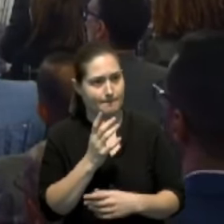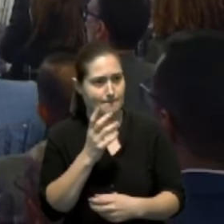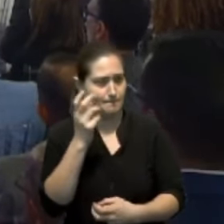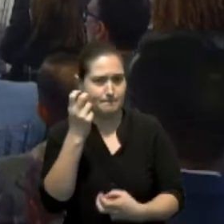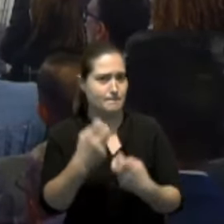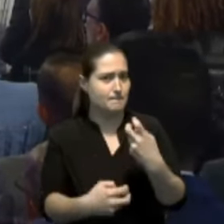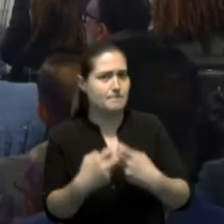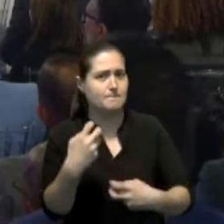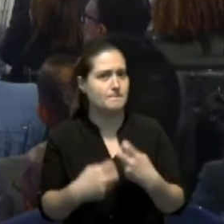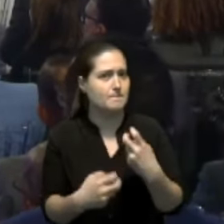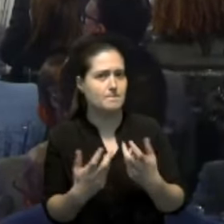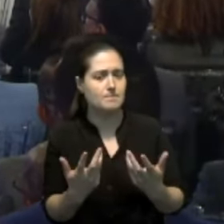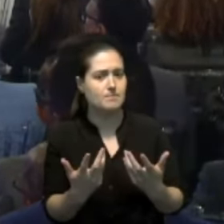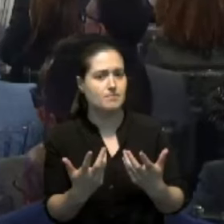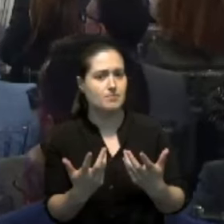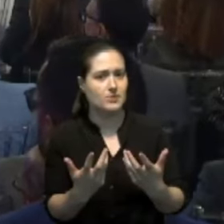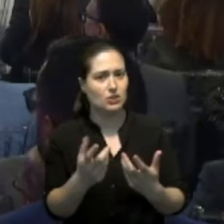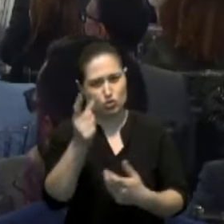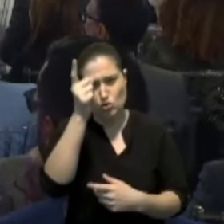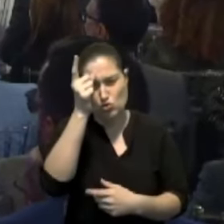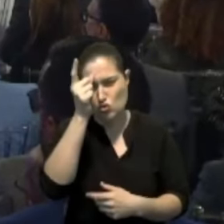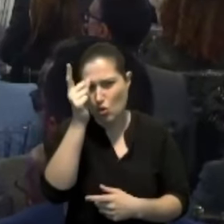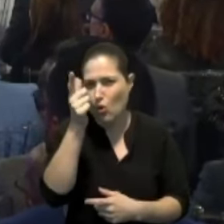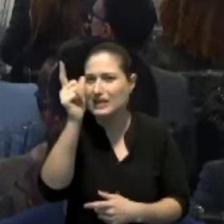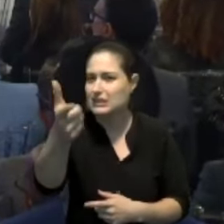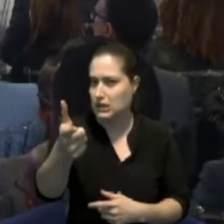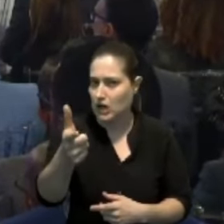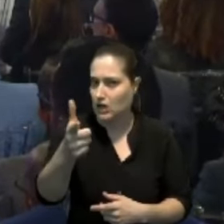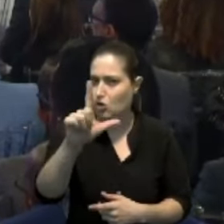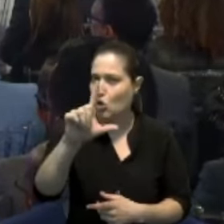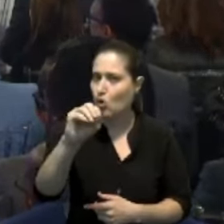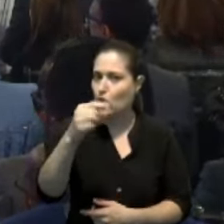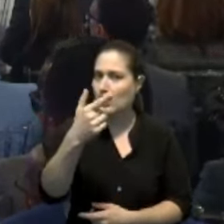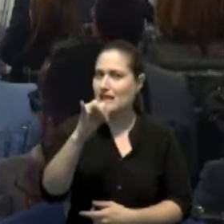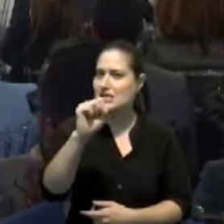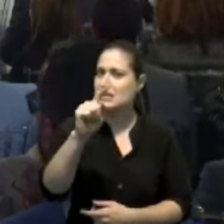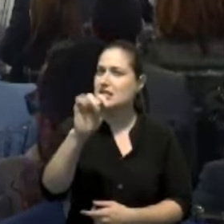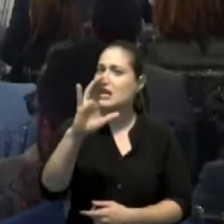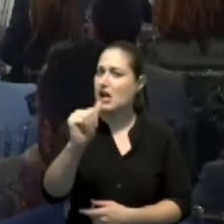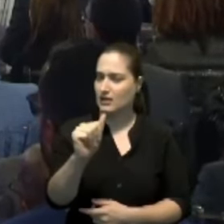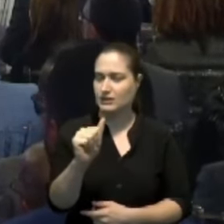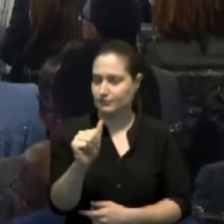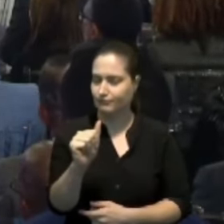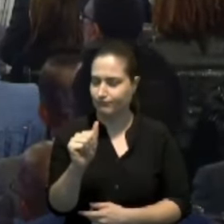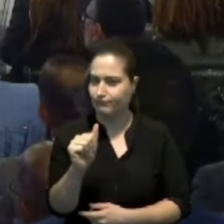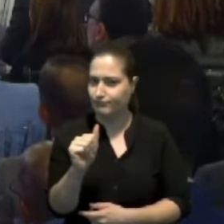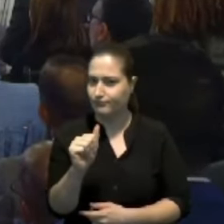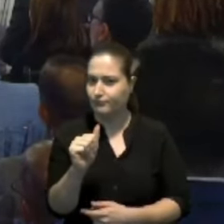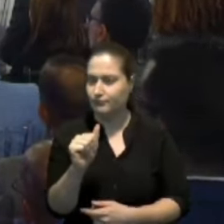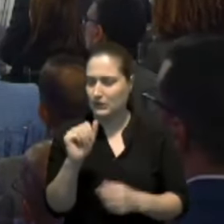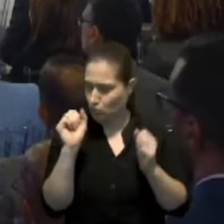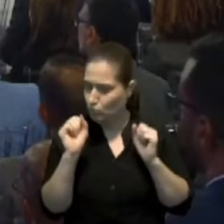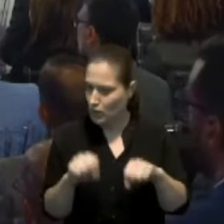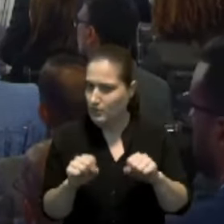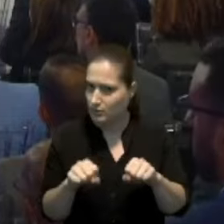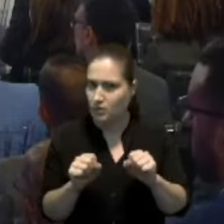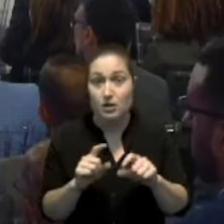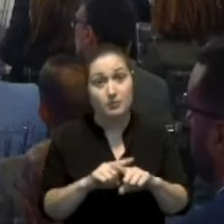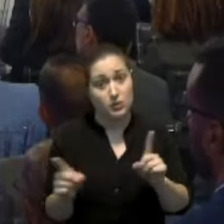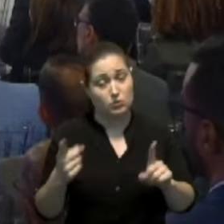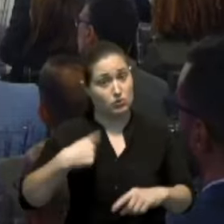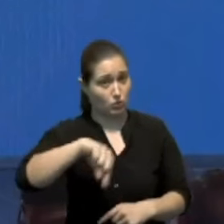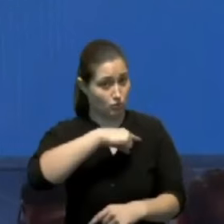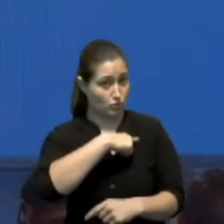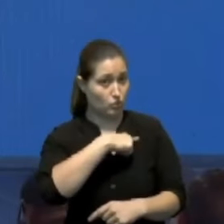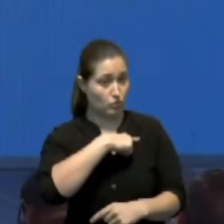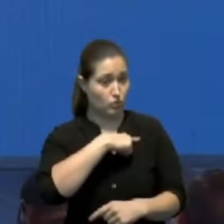eh lo que puede haber es problema de logística pero el presupuesto está ahí y y lo que voy a decir No digo que es este caso pero nosotros en la en